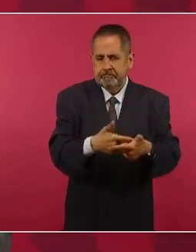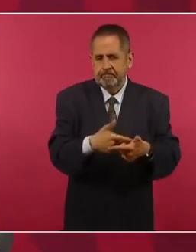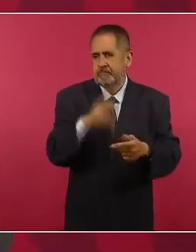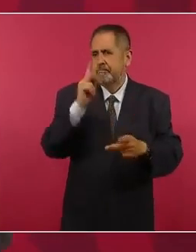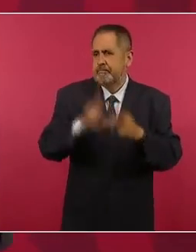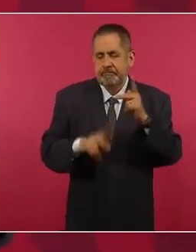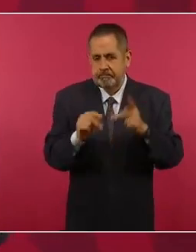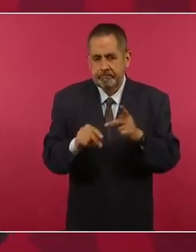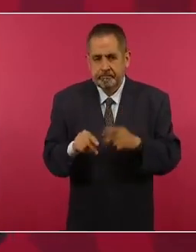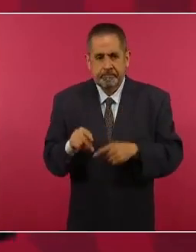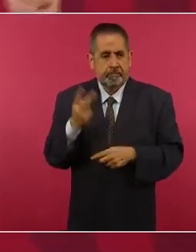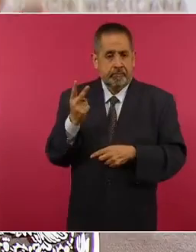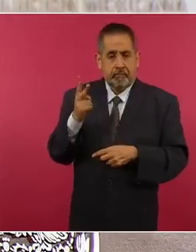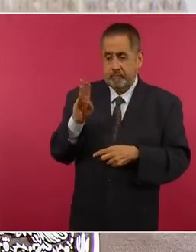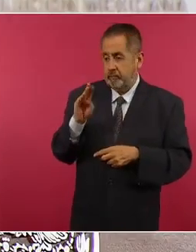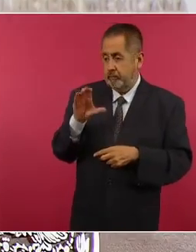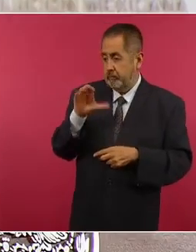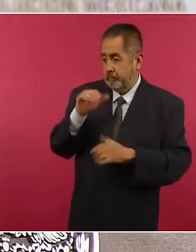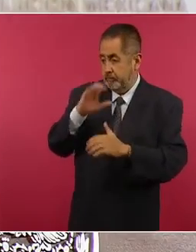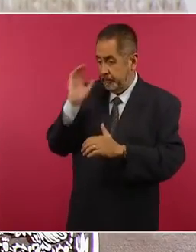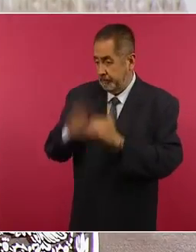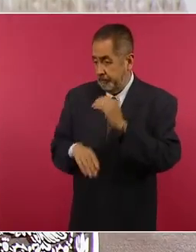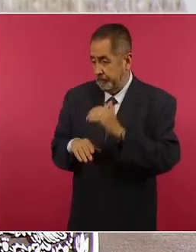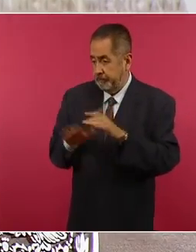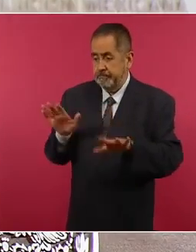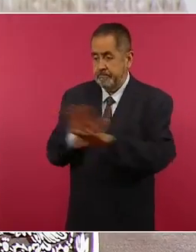en Dos Bocas tuviesen